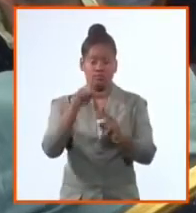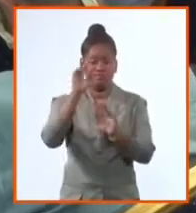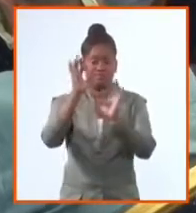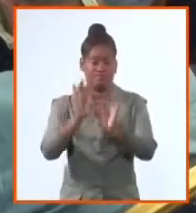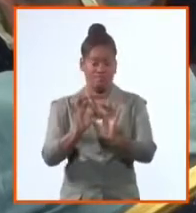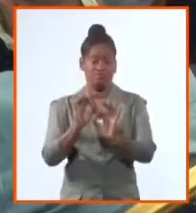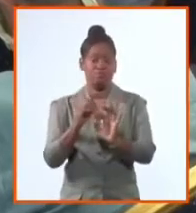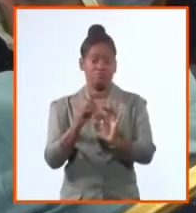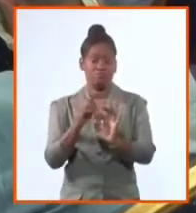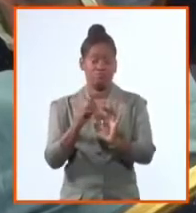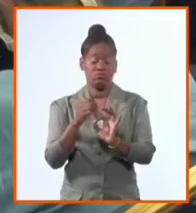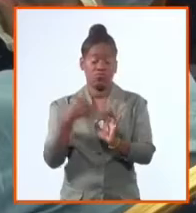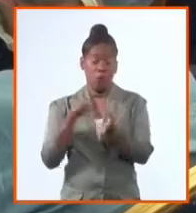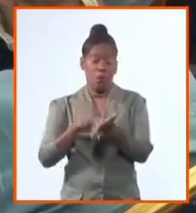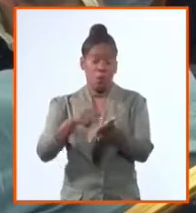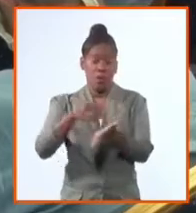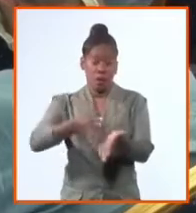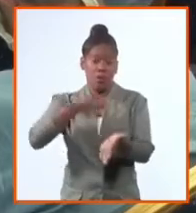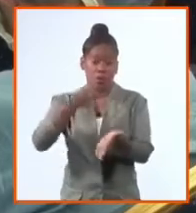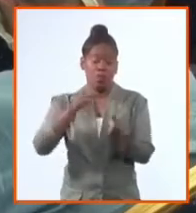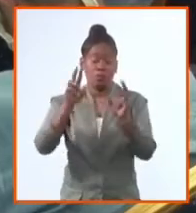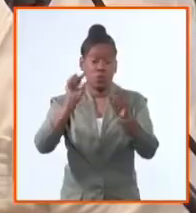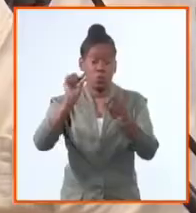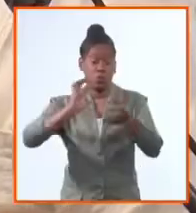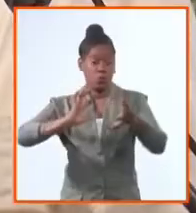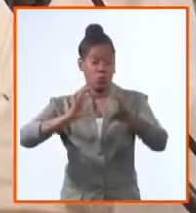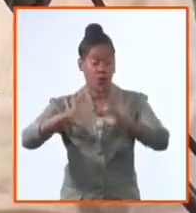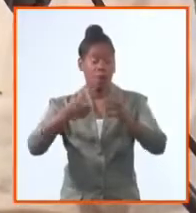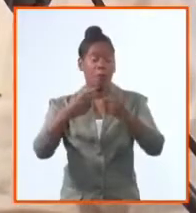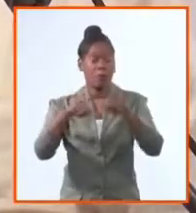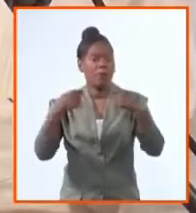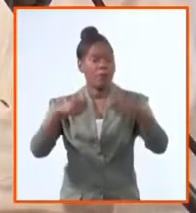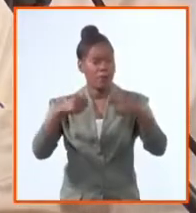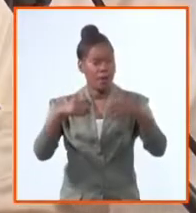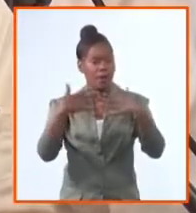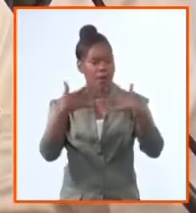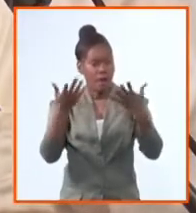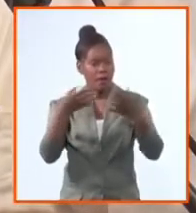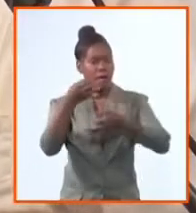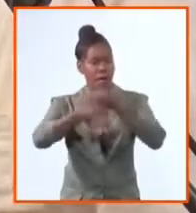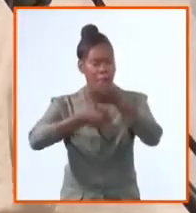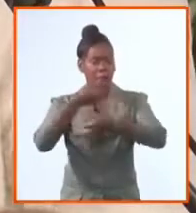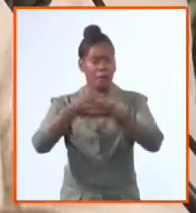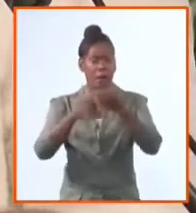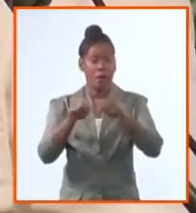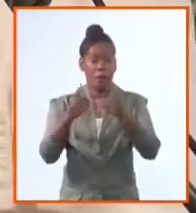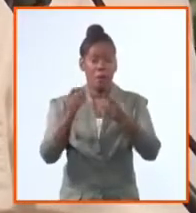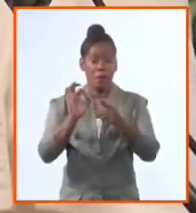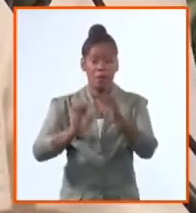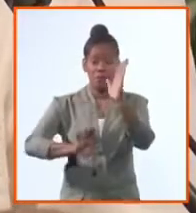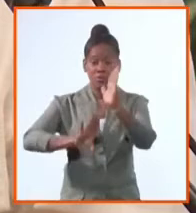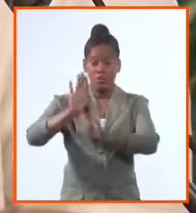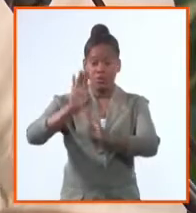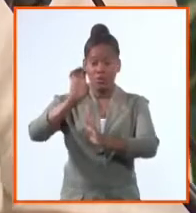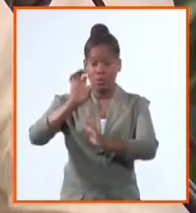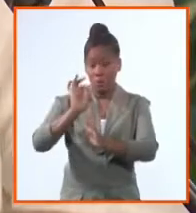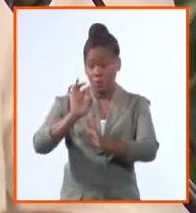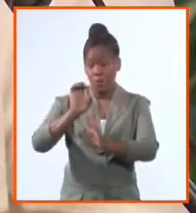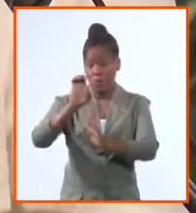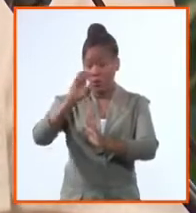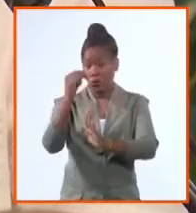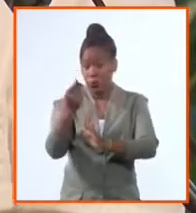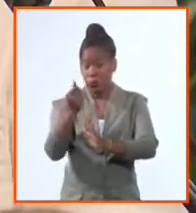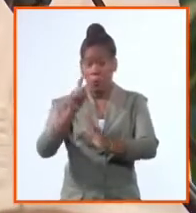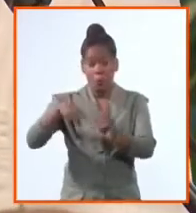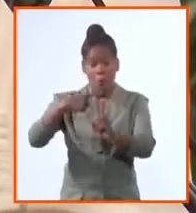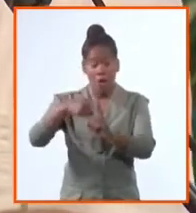es ineludible tratarlo, a pesar de que es un tema complicado, el desarrollo científico se apoya en 3 pilares,